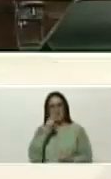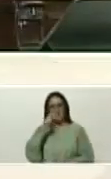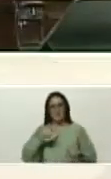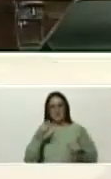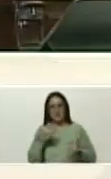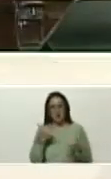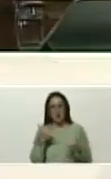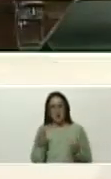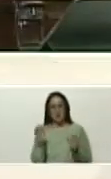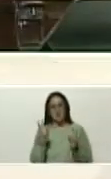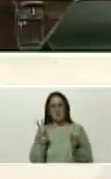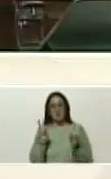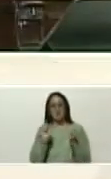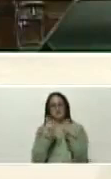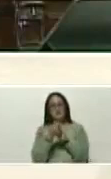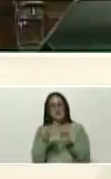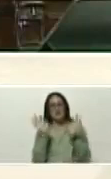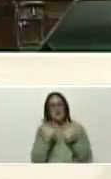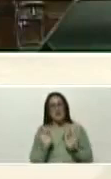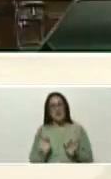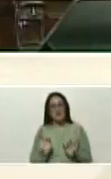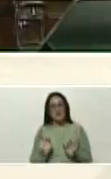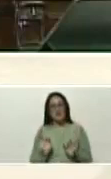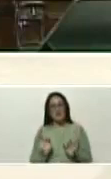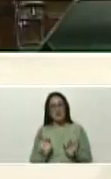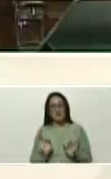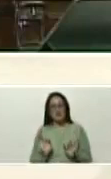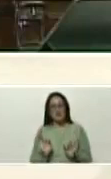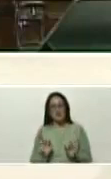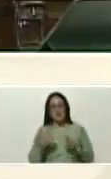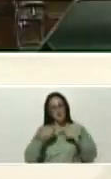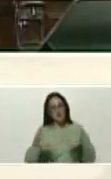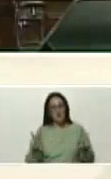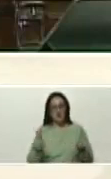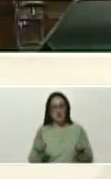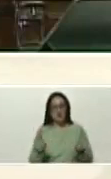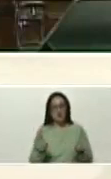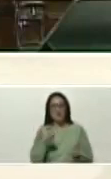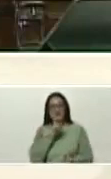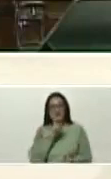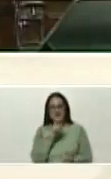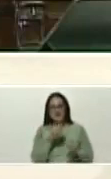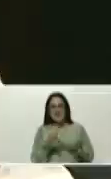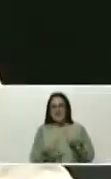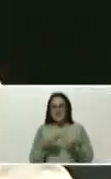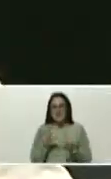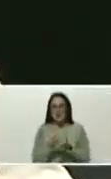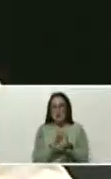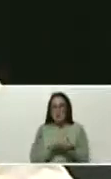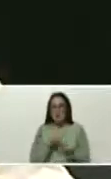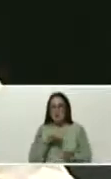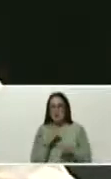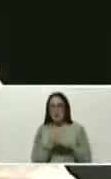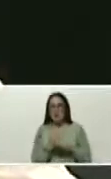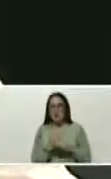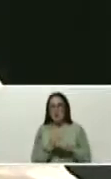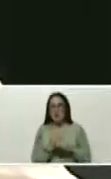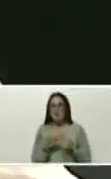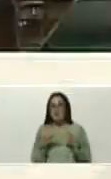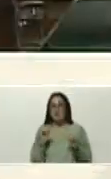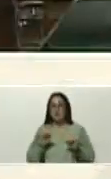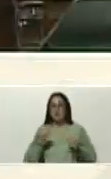a construir un modelo difícil de construir, complejo de construir, pero